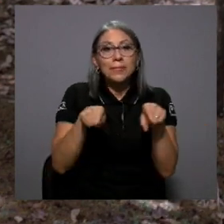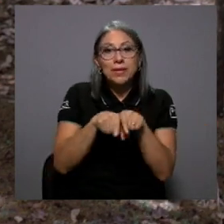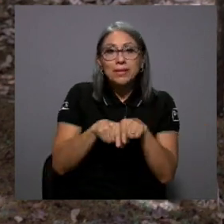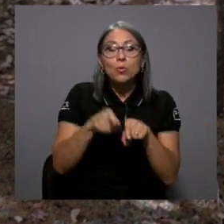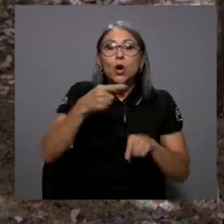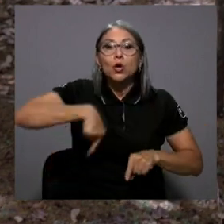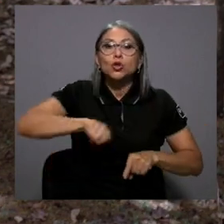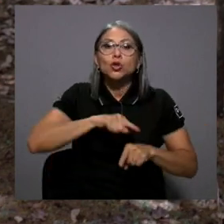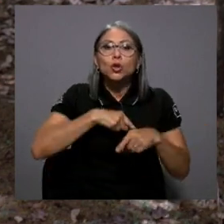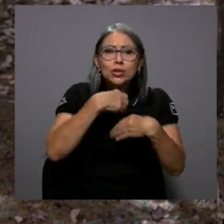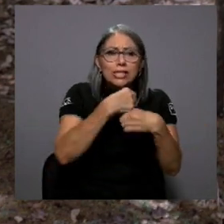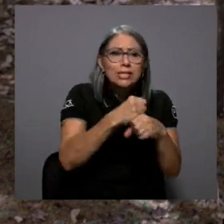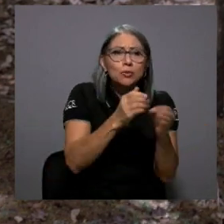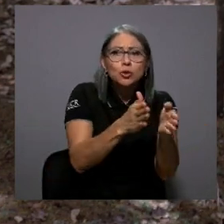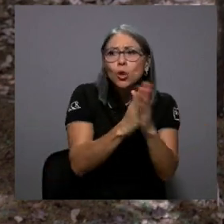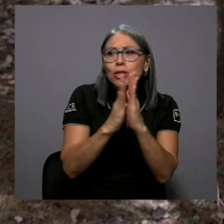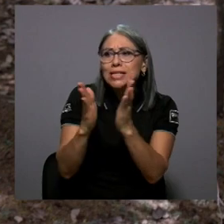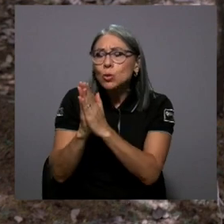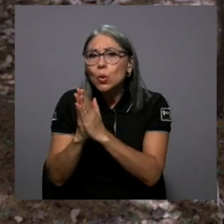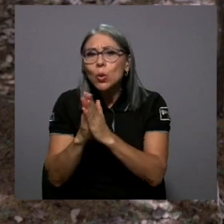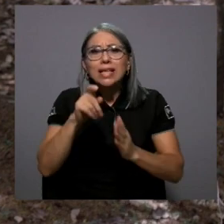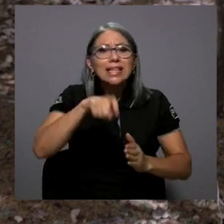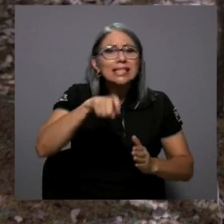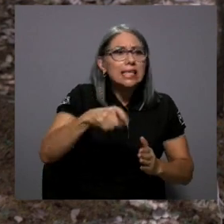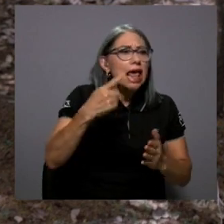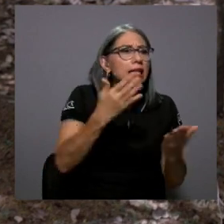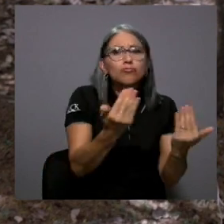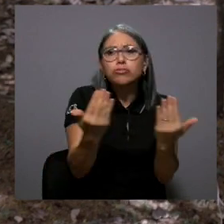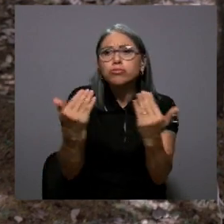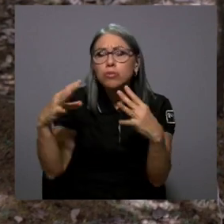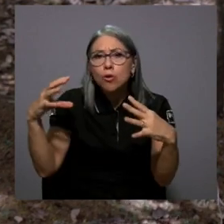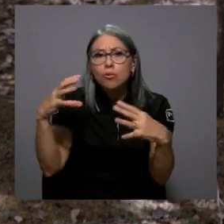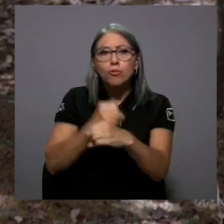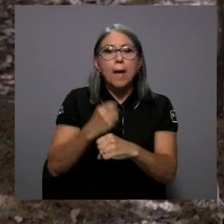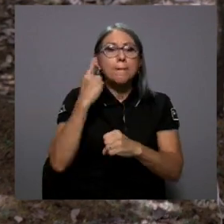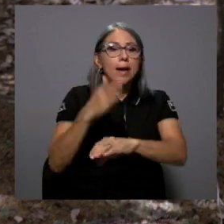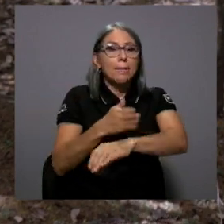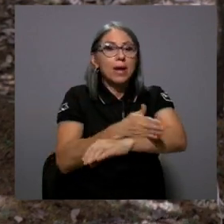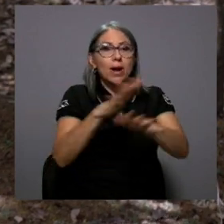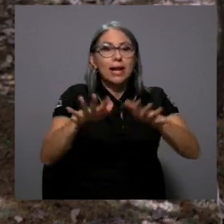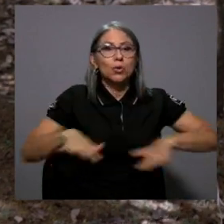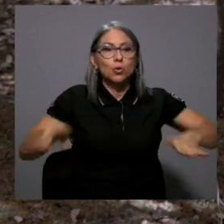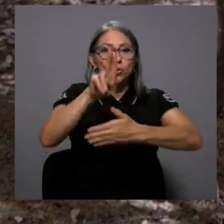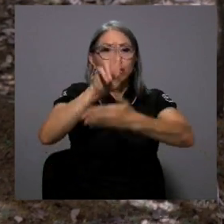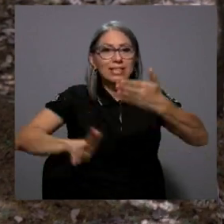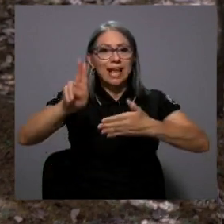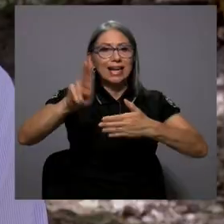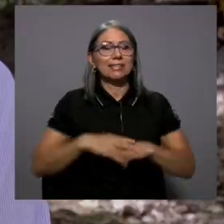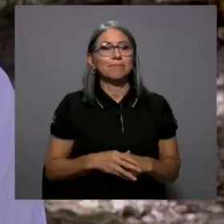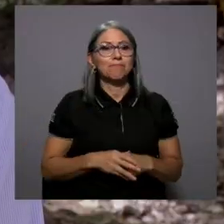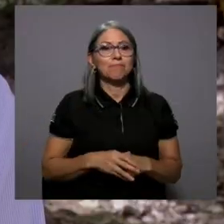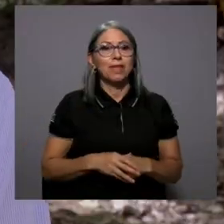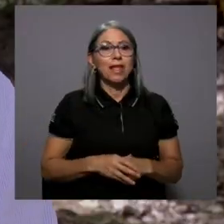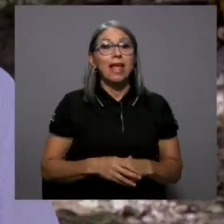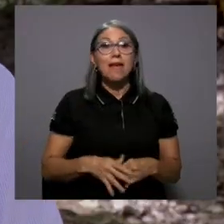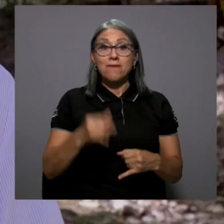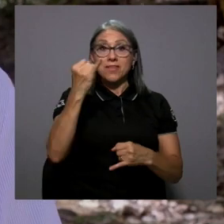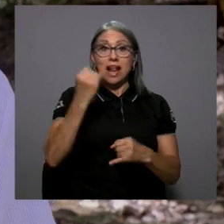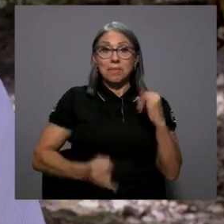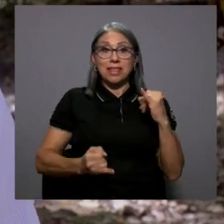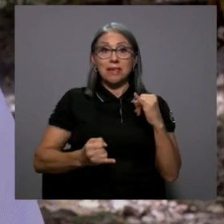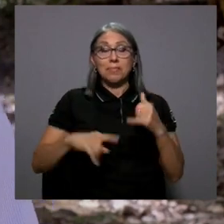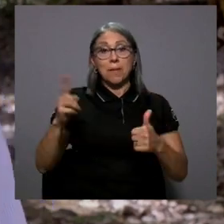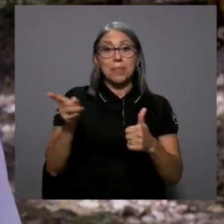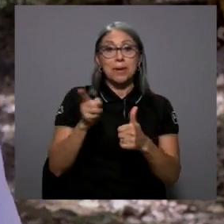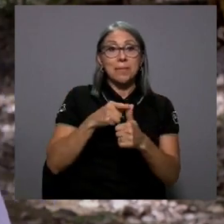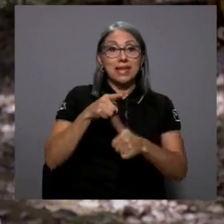Asimismo, sistematizamos solicitudes y necesidades para mejorar los entornos universitarios. Finalmente, durante